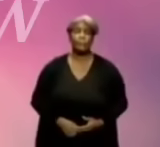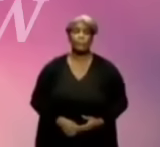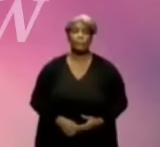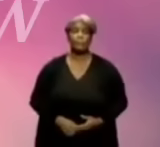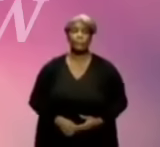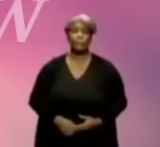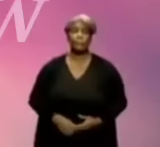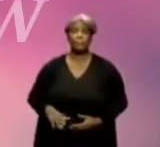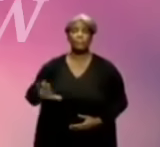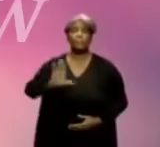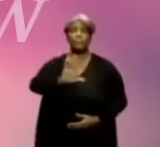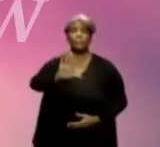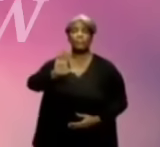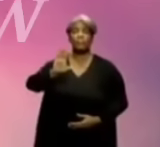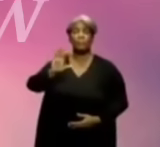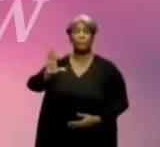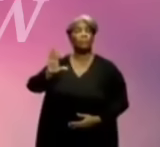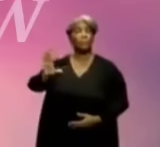Su lugarteniente,